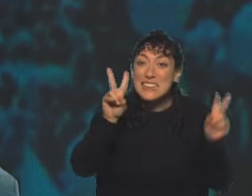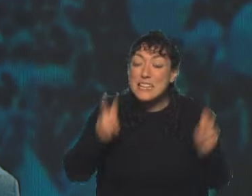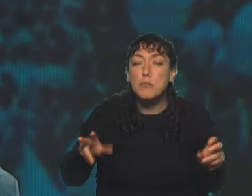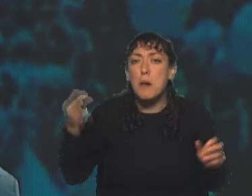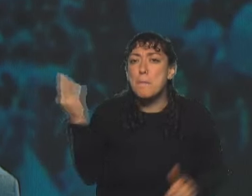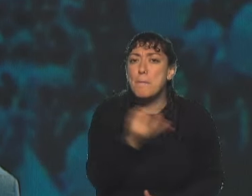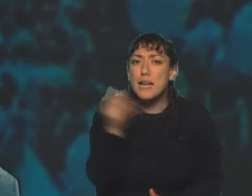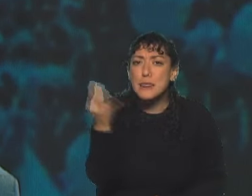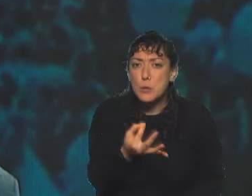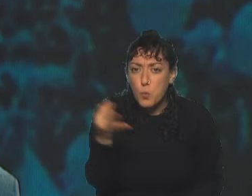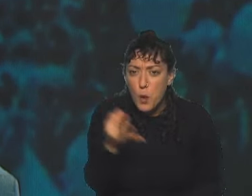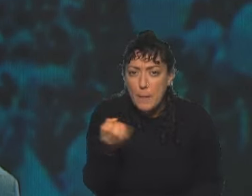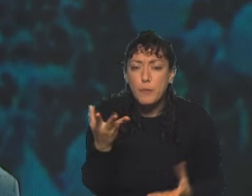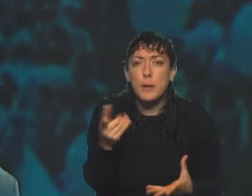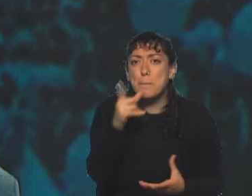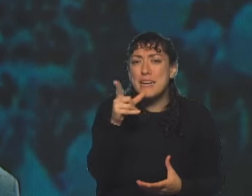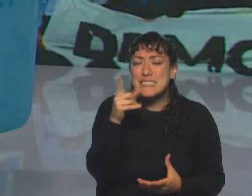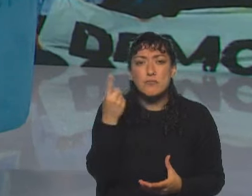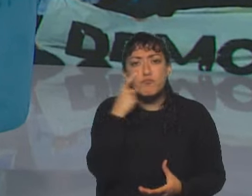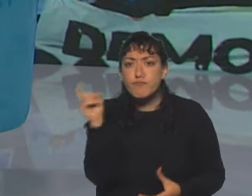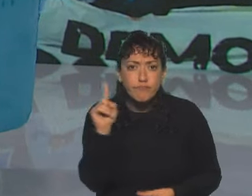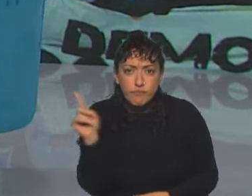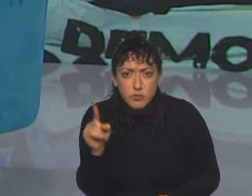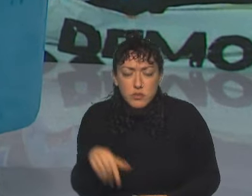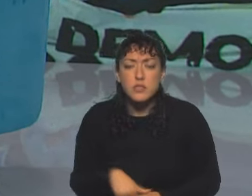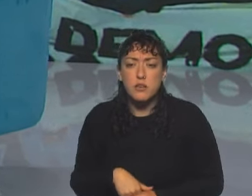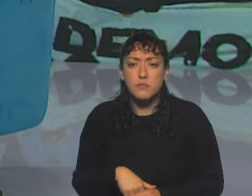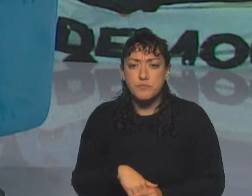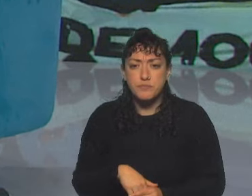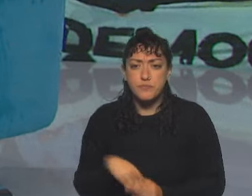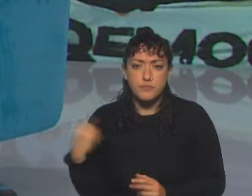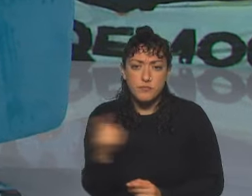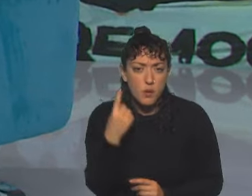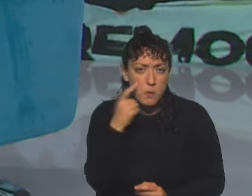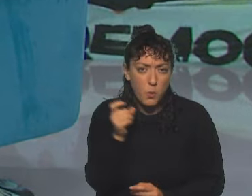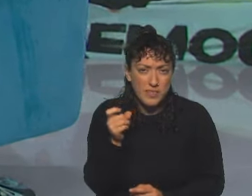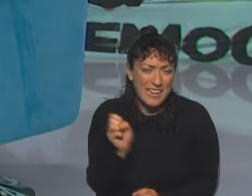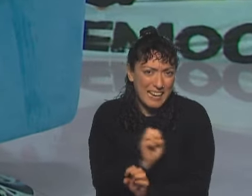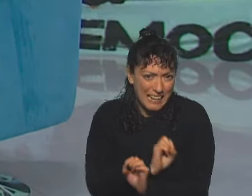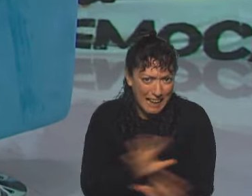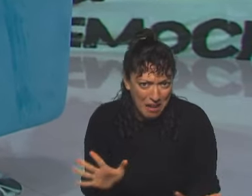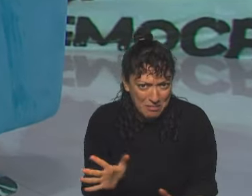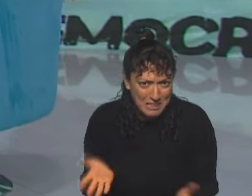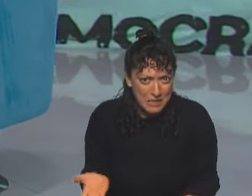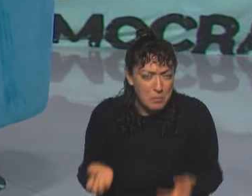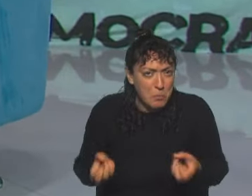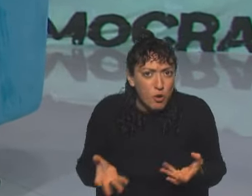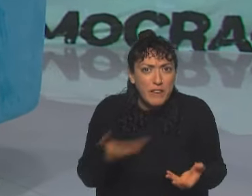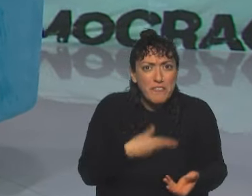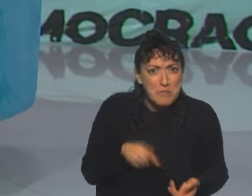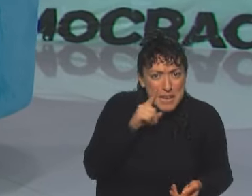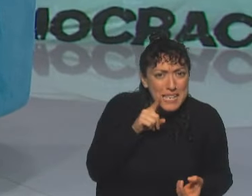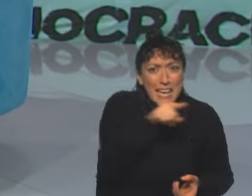particularidad que parece que no se ha advertido, ¿no? Y no se ha advertido y es extremadamente grave, porque el fondo, primero,